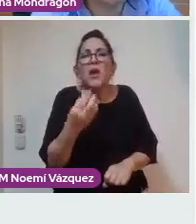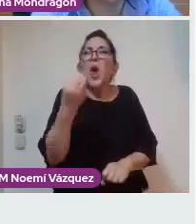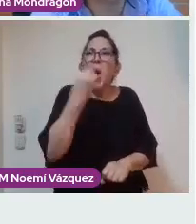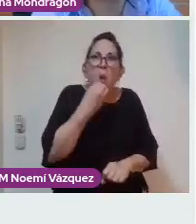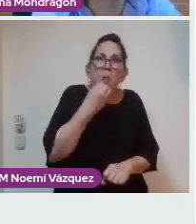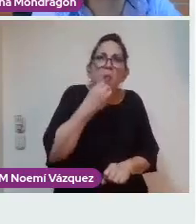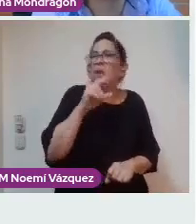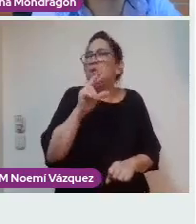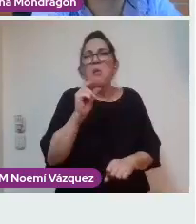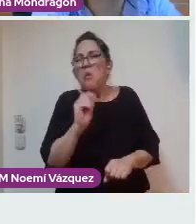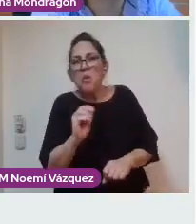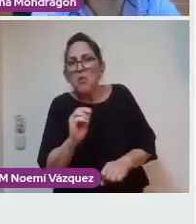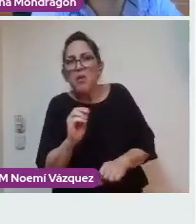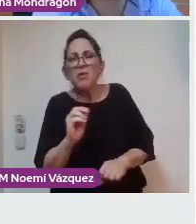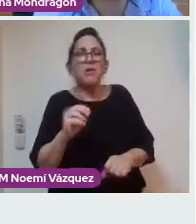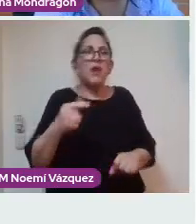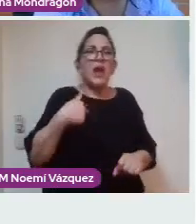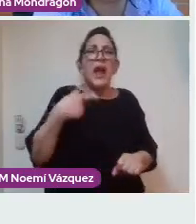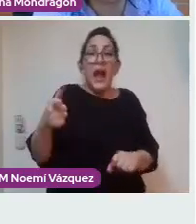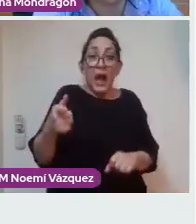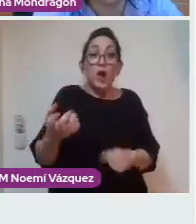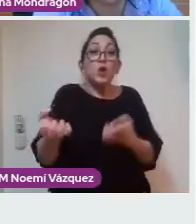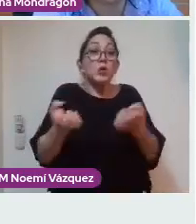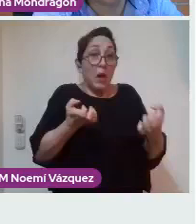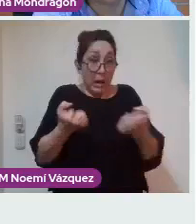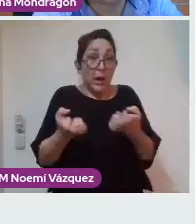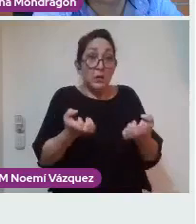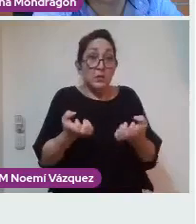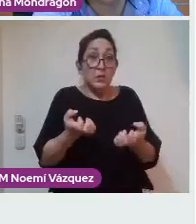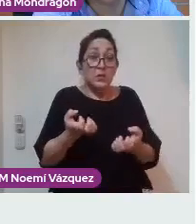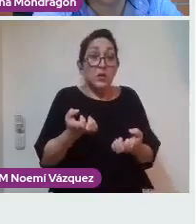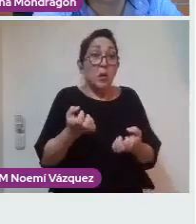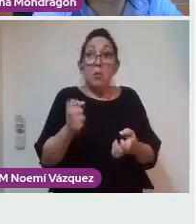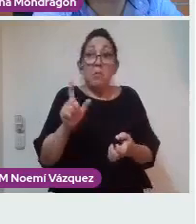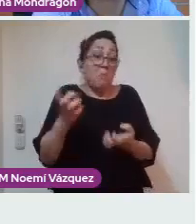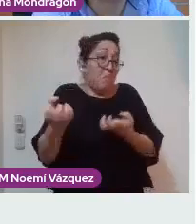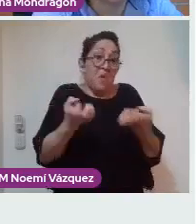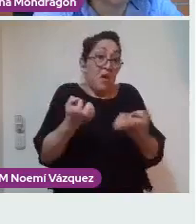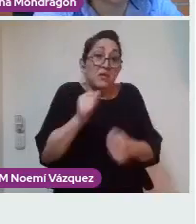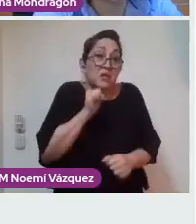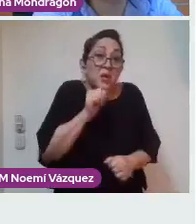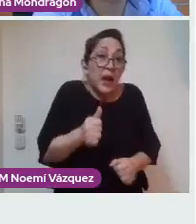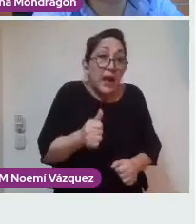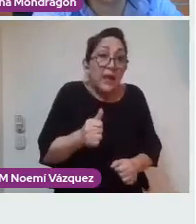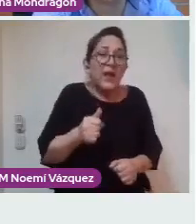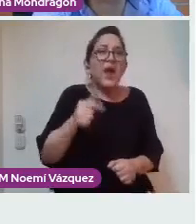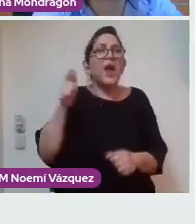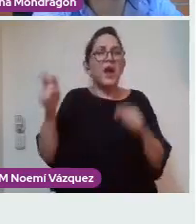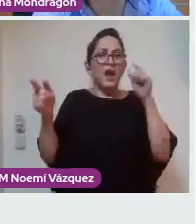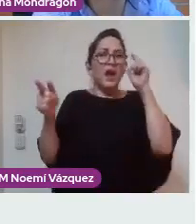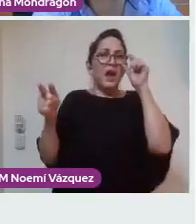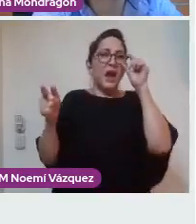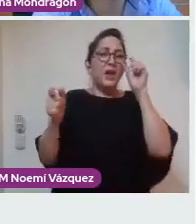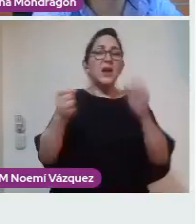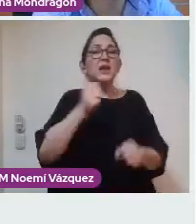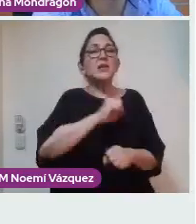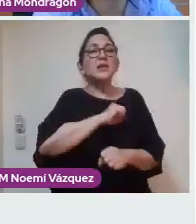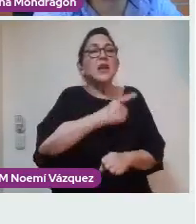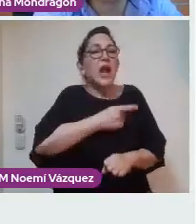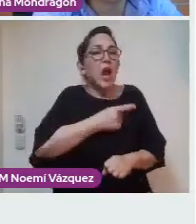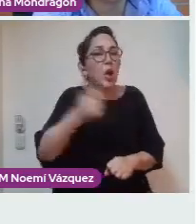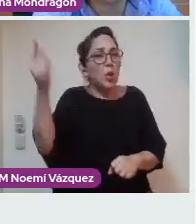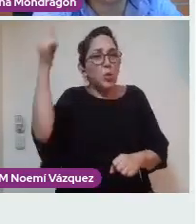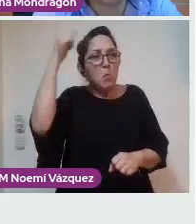actividad física hacen. Incluso si tienen algún problema de salud mental, qué tanto son atendidos o no,